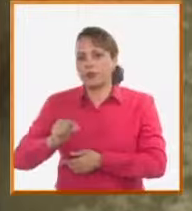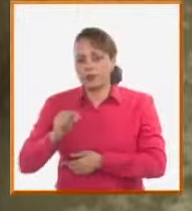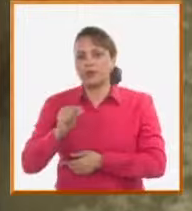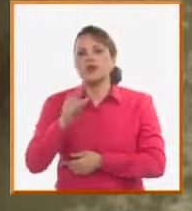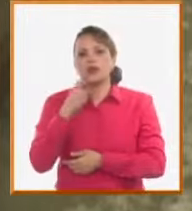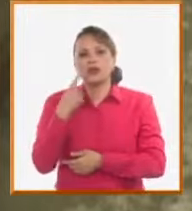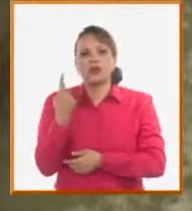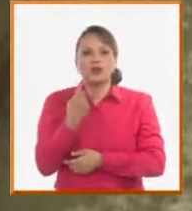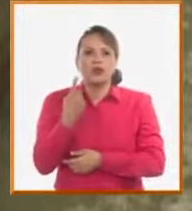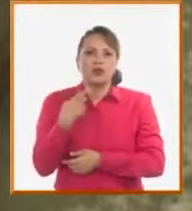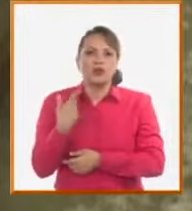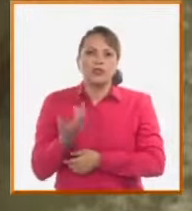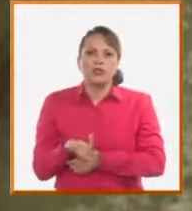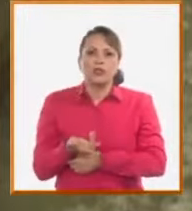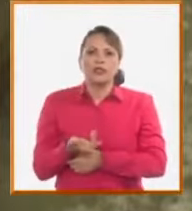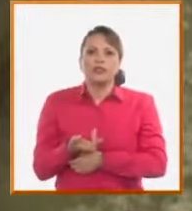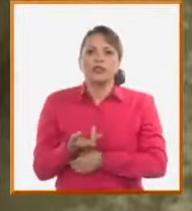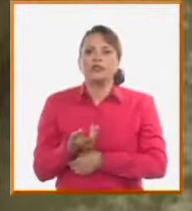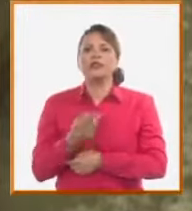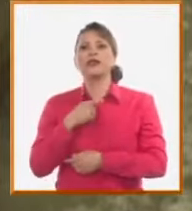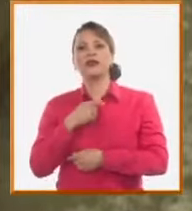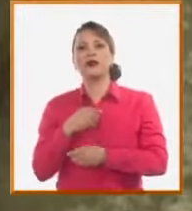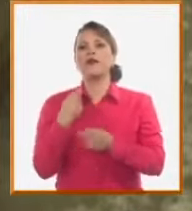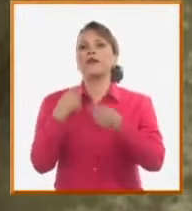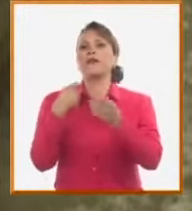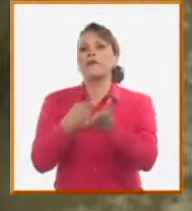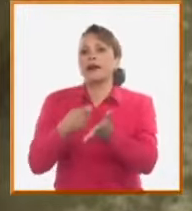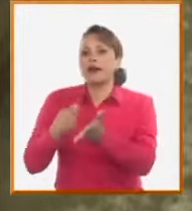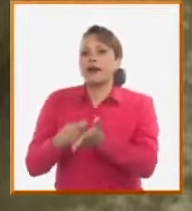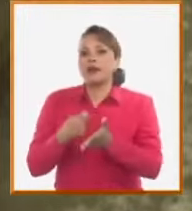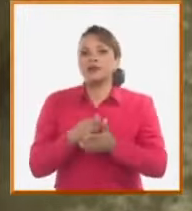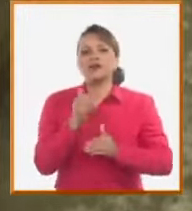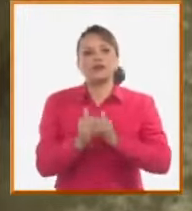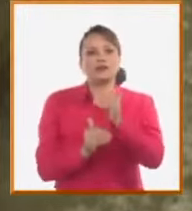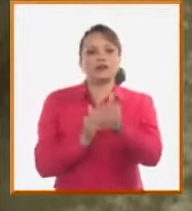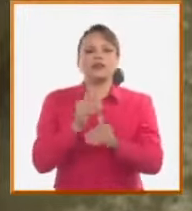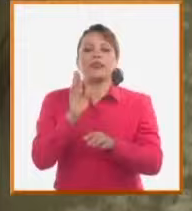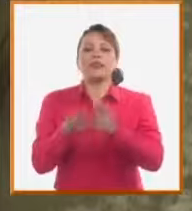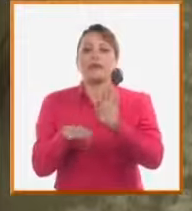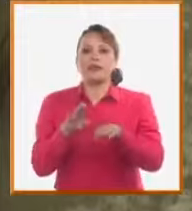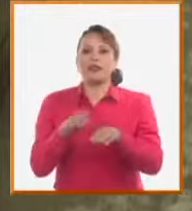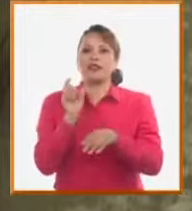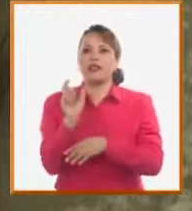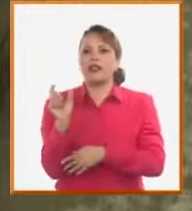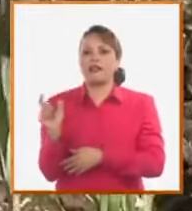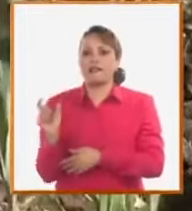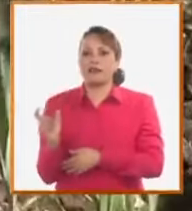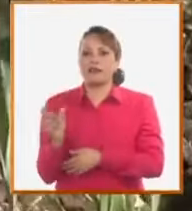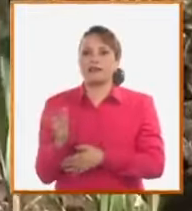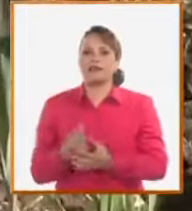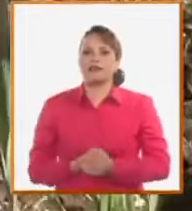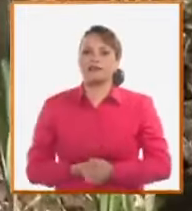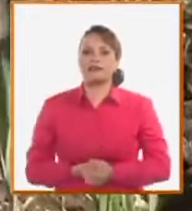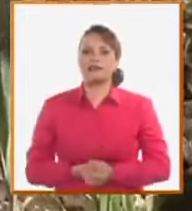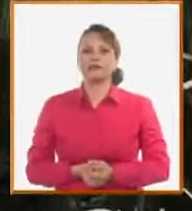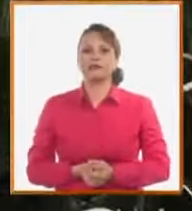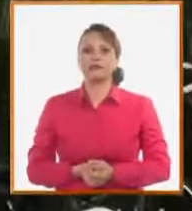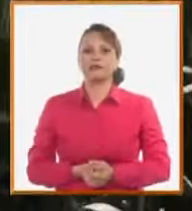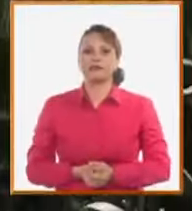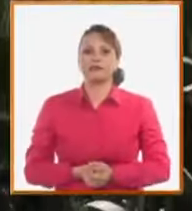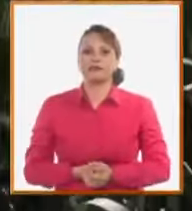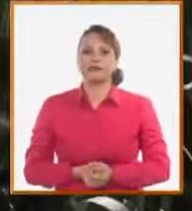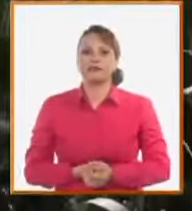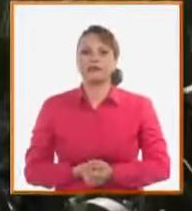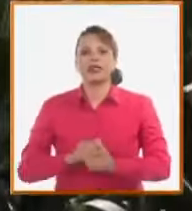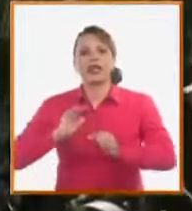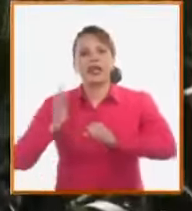entonces le vamos indemnizando paulatinamente en dependencia de la fecha en que entren las cargas de prueba. El cultivo y desarrollo de la